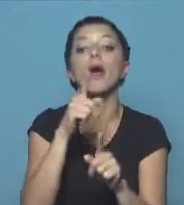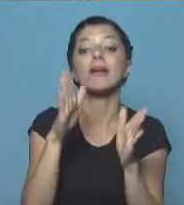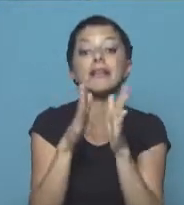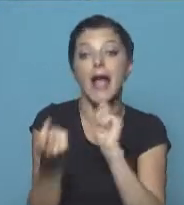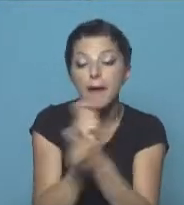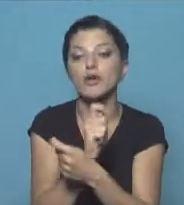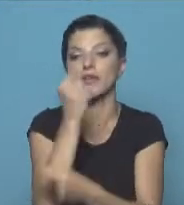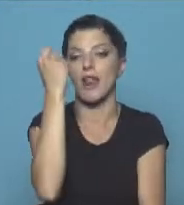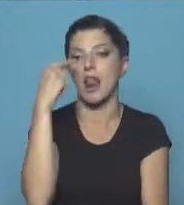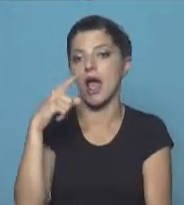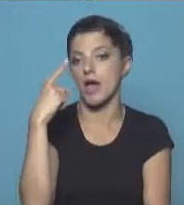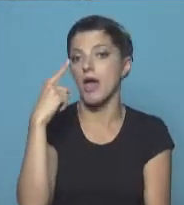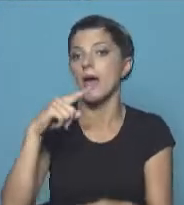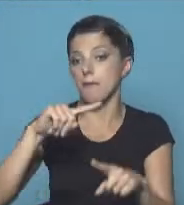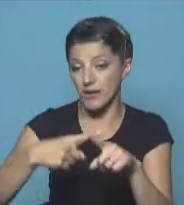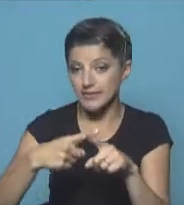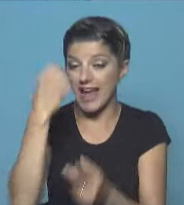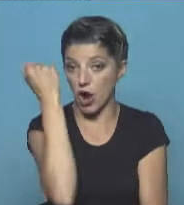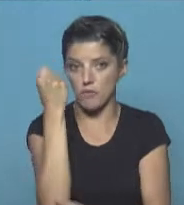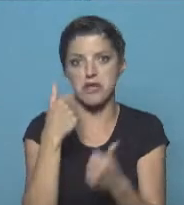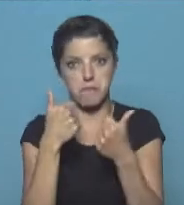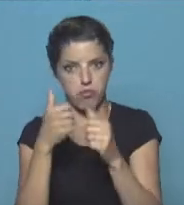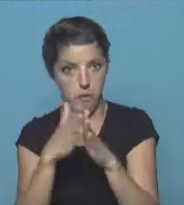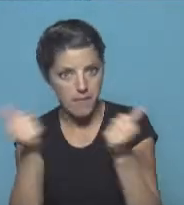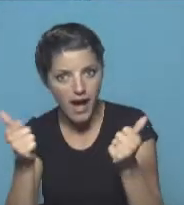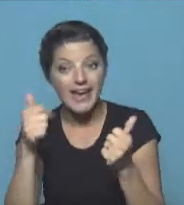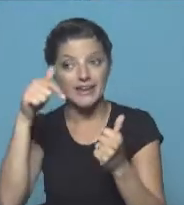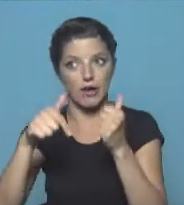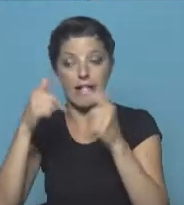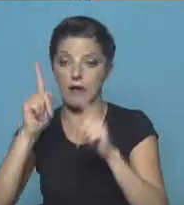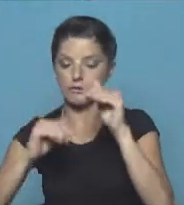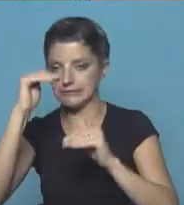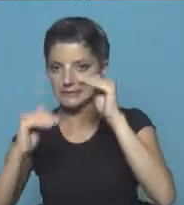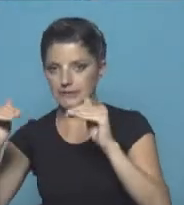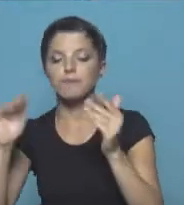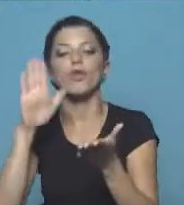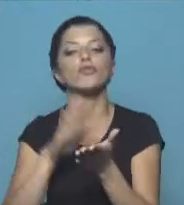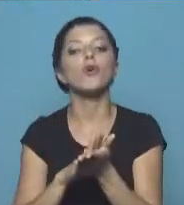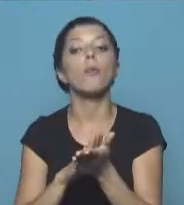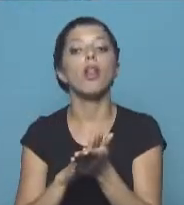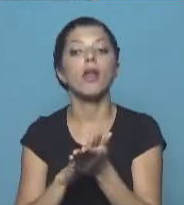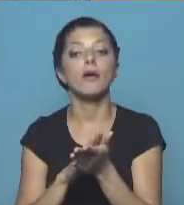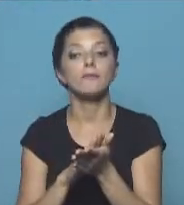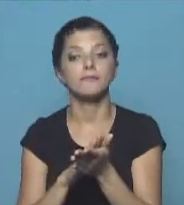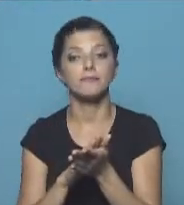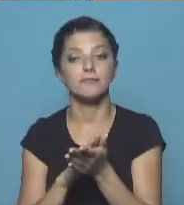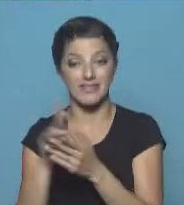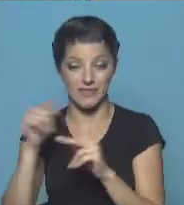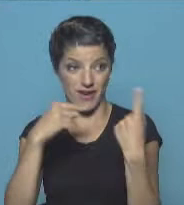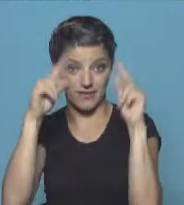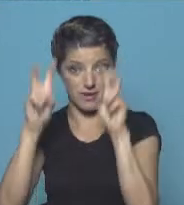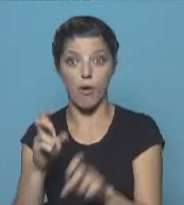muchos entraron a la Unión Europea, donde ahora presentan un desequilibrio enorme con el tema con estos temas que tienen que ver